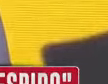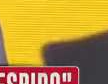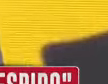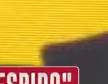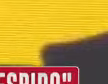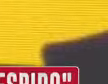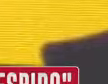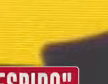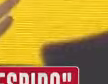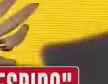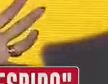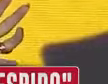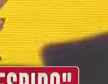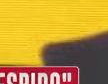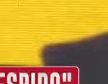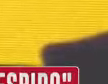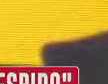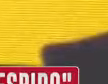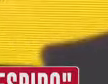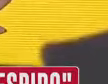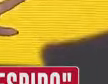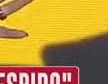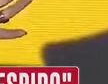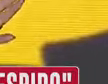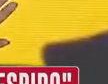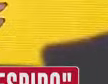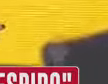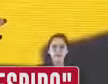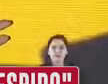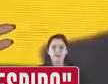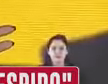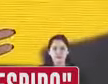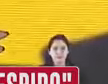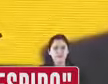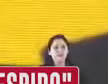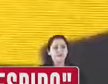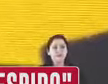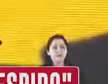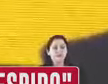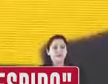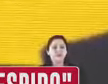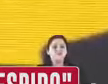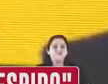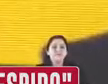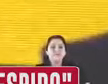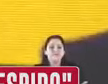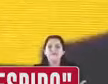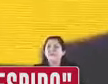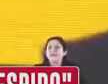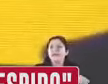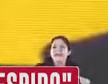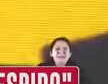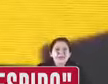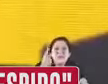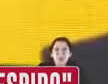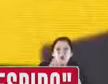atp con el ife el consumo medianamente medianamente es imposible sustituir